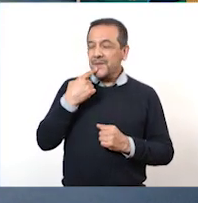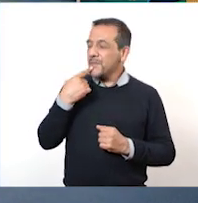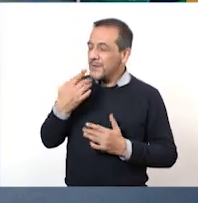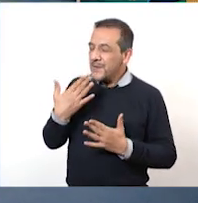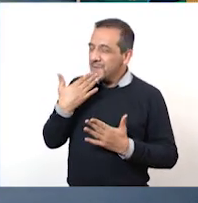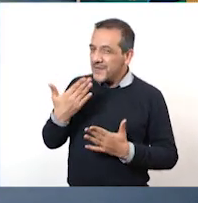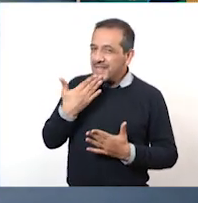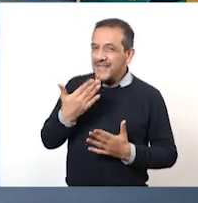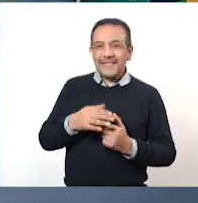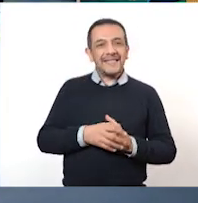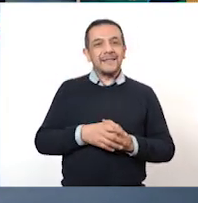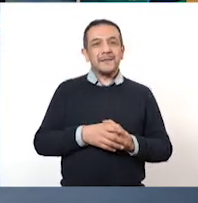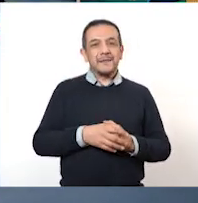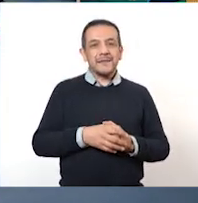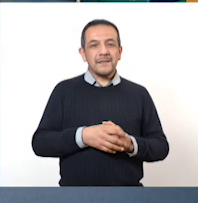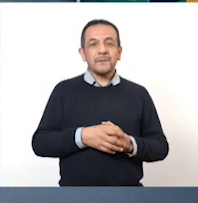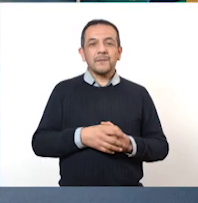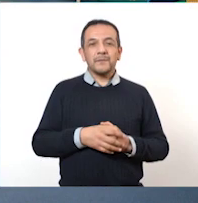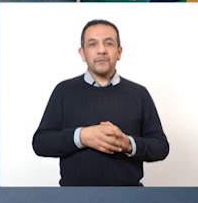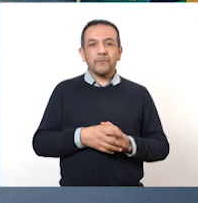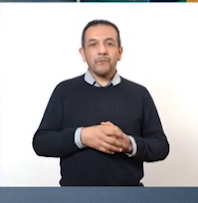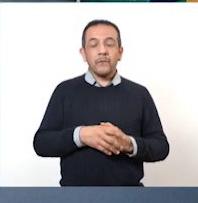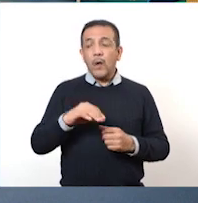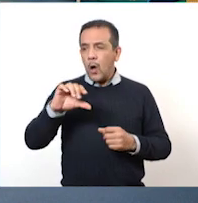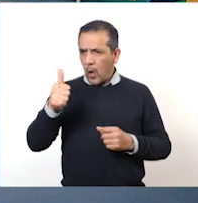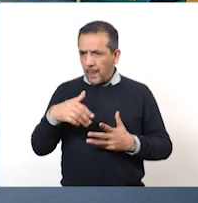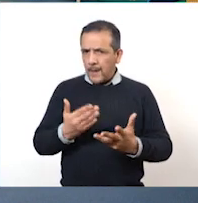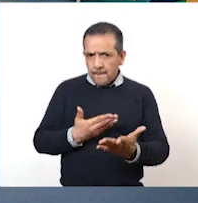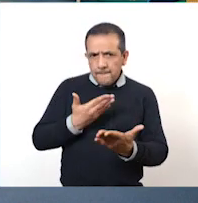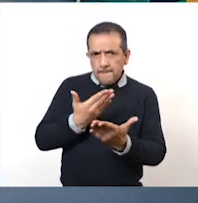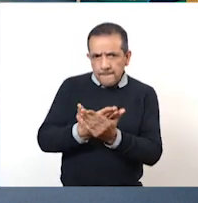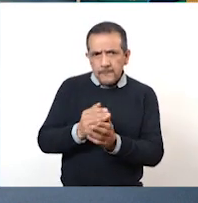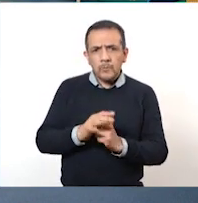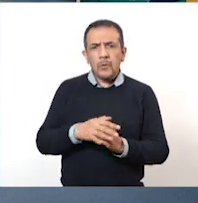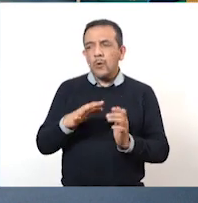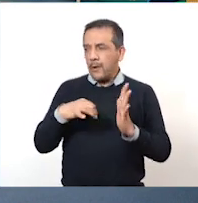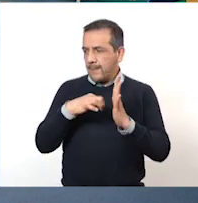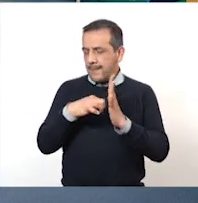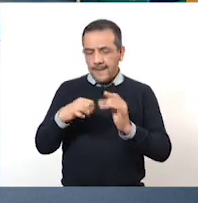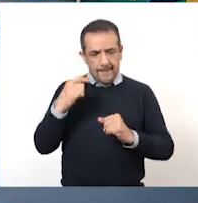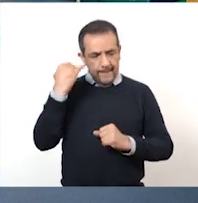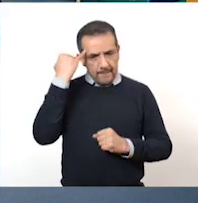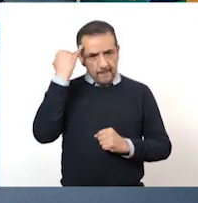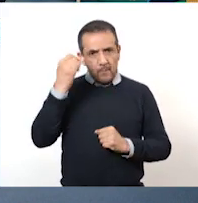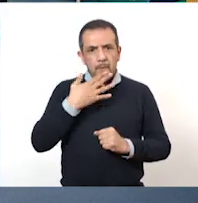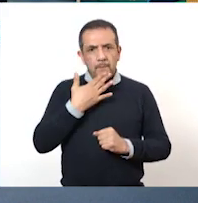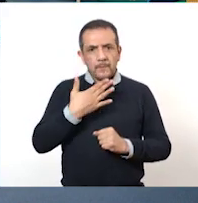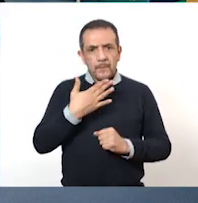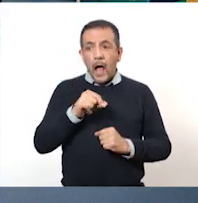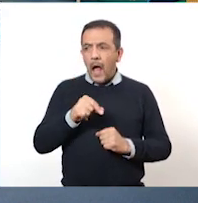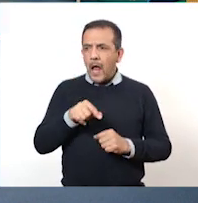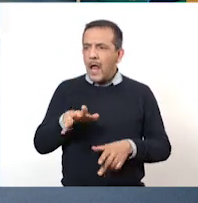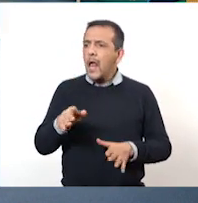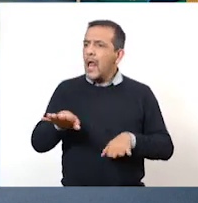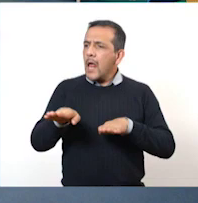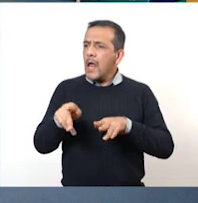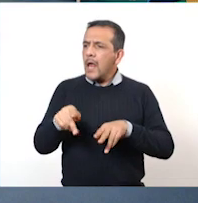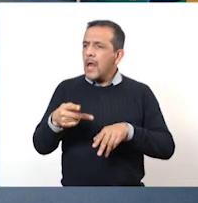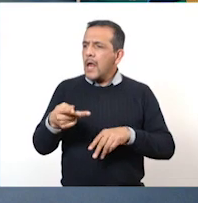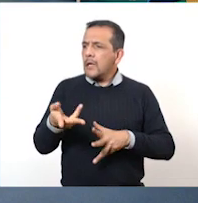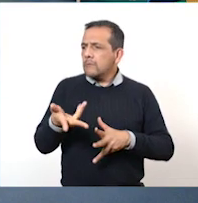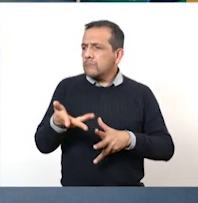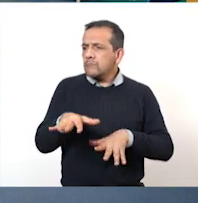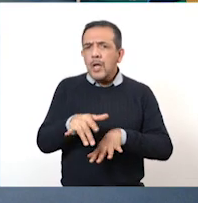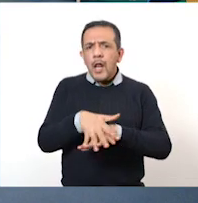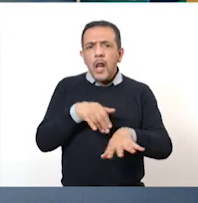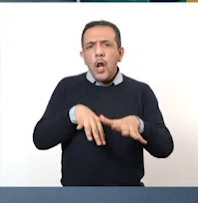¡Ahí está! Muy bien, muy bien. Muy bien. Pues bueno, otra propuesta, ¿te parece, por ejemplo, colocarla en tus pies? ¿Y cómo